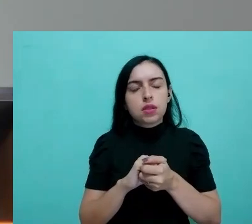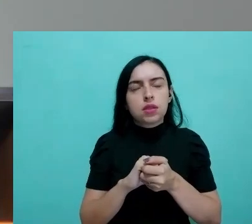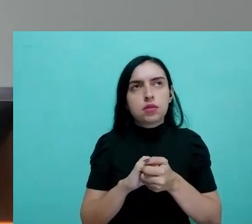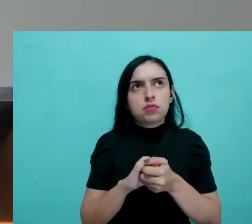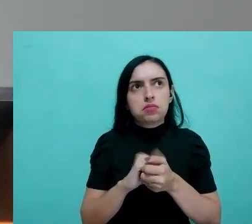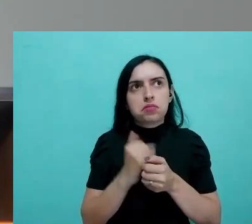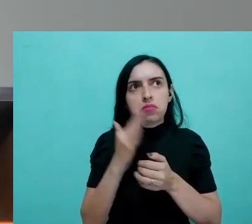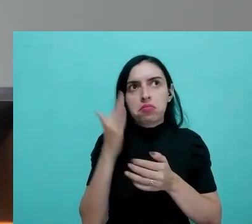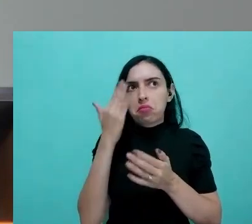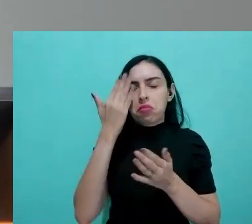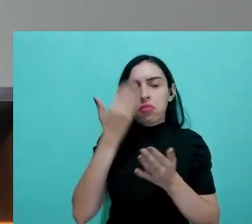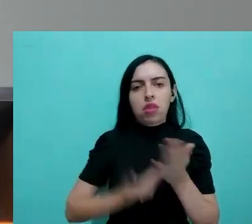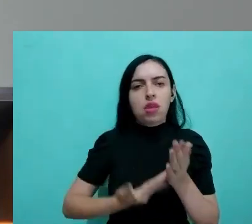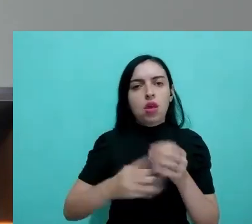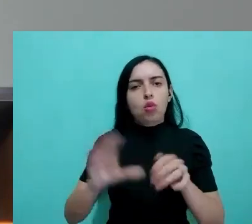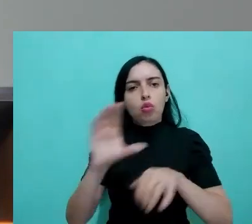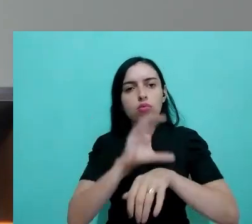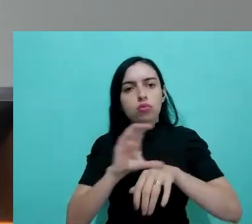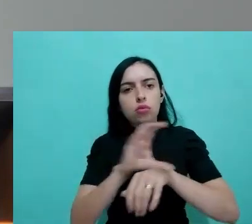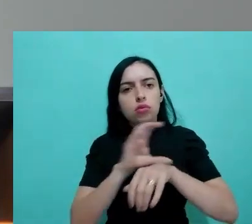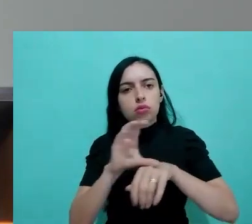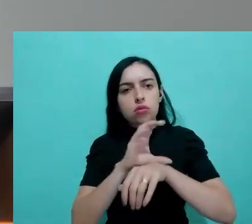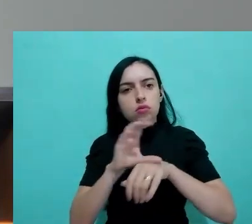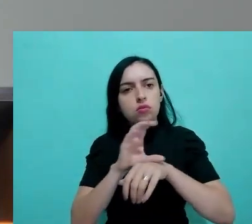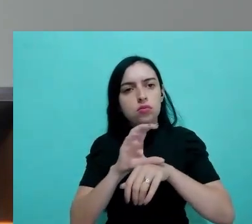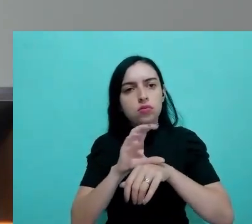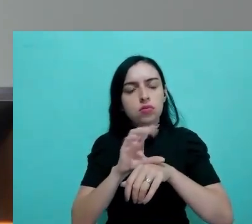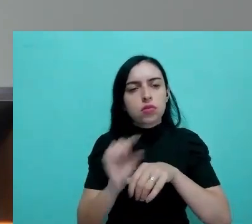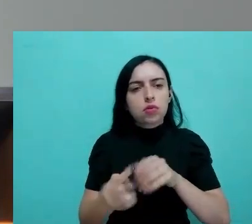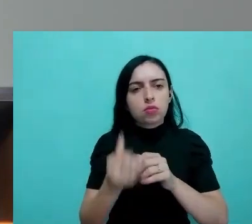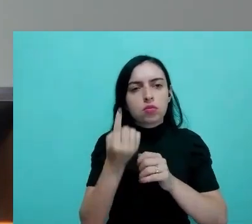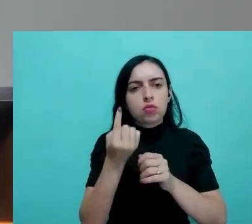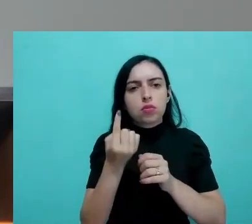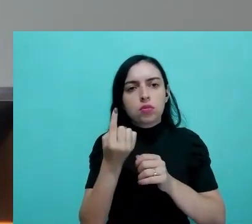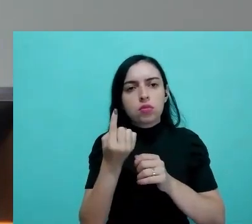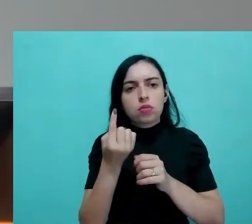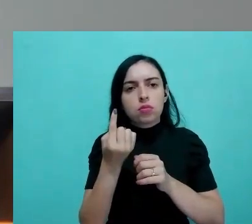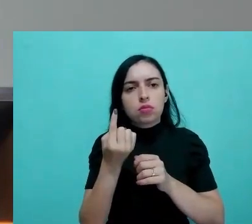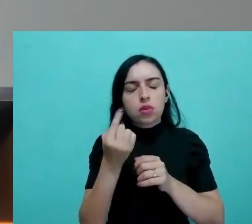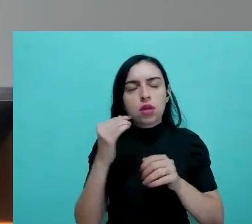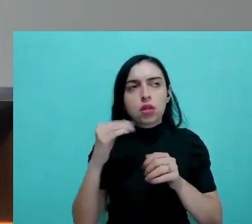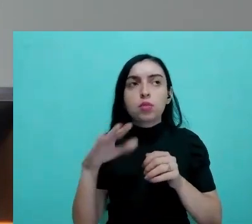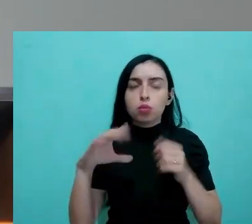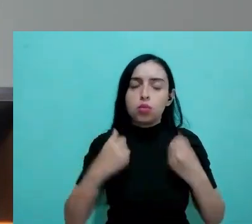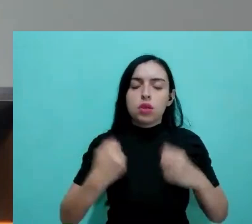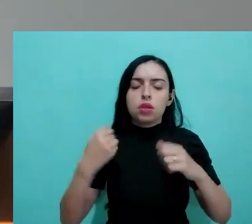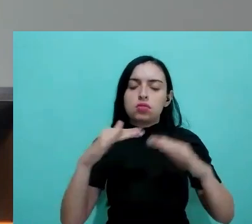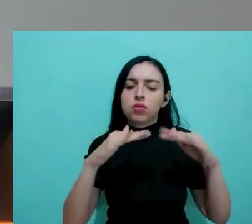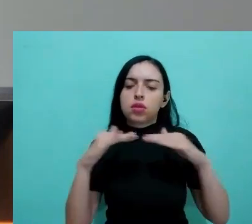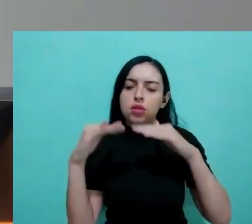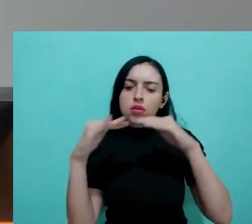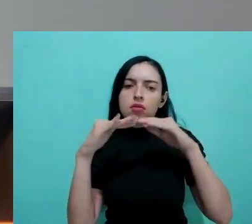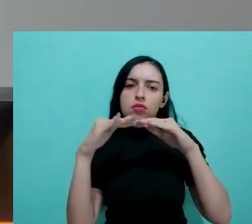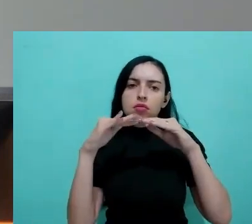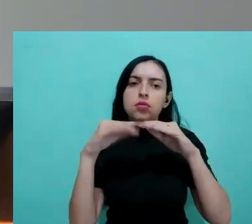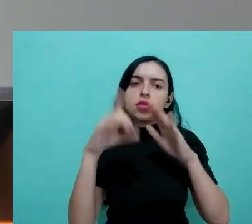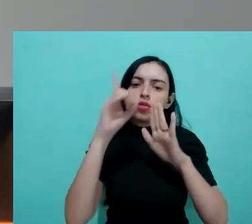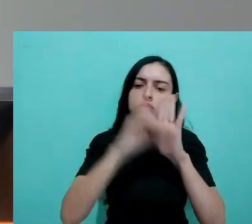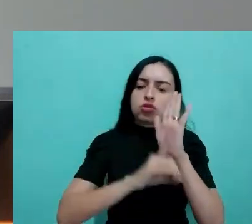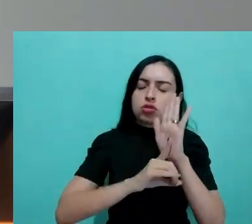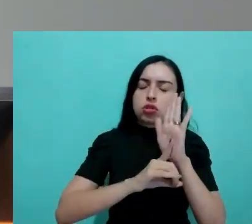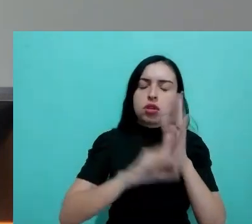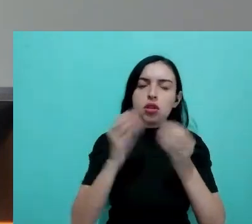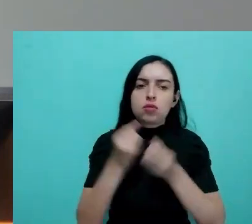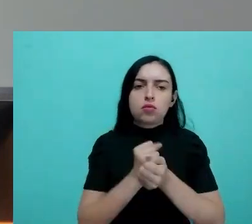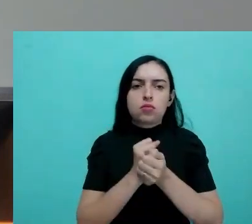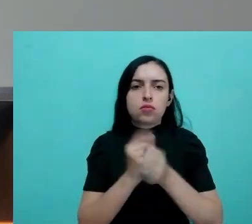sorprendentemente la Constitución, una de cuyas funciones es establecer el sistema de las fuentes del derecho, sostiene